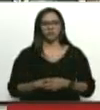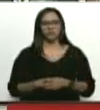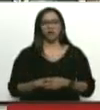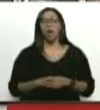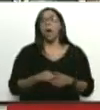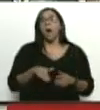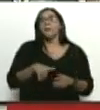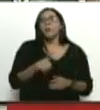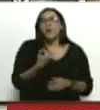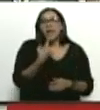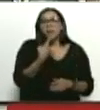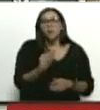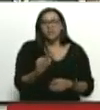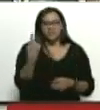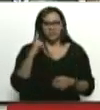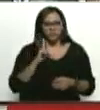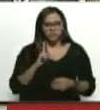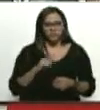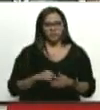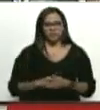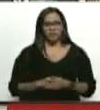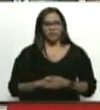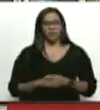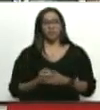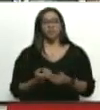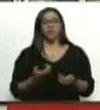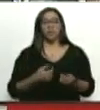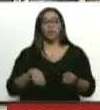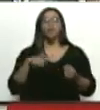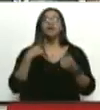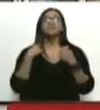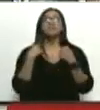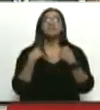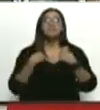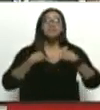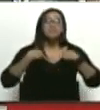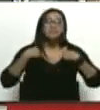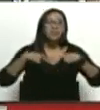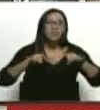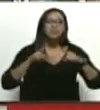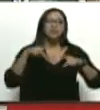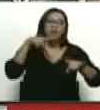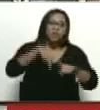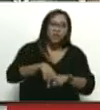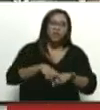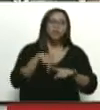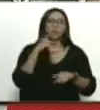Pudiéramos decir inclusive que fuimos derrotados hasta políticamente de entrada.